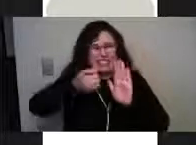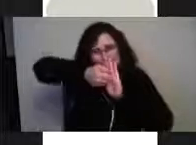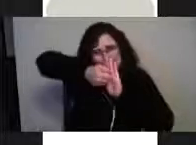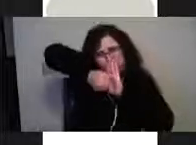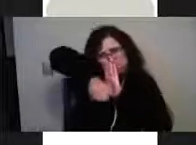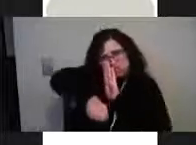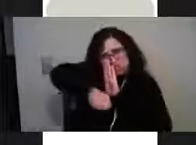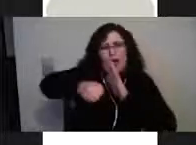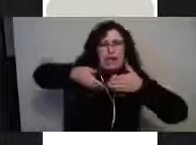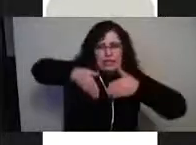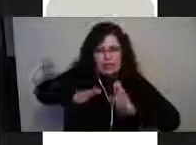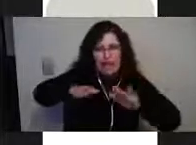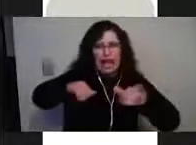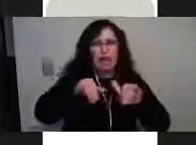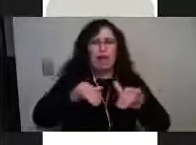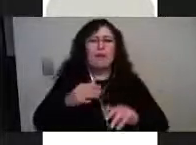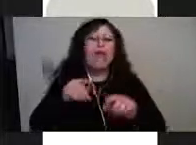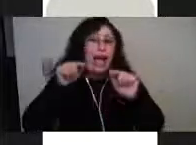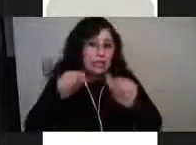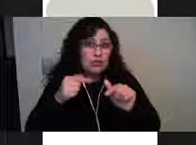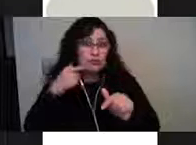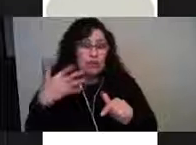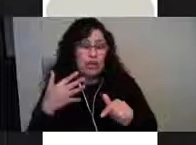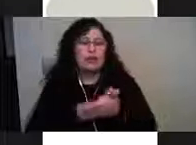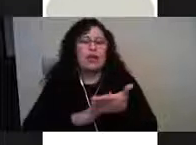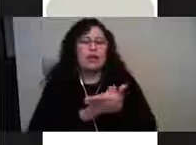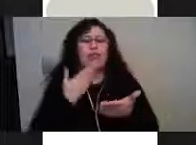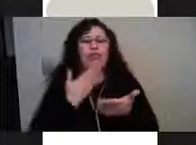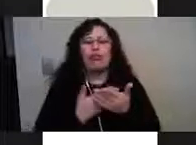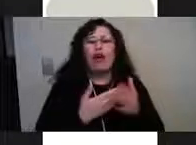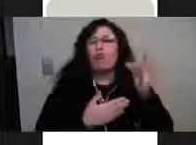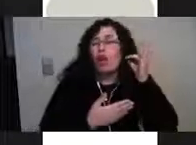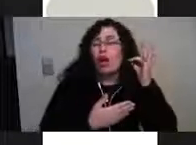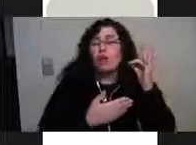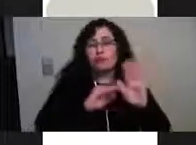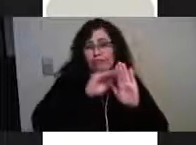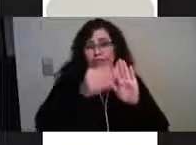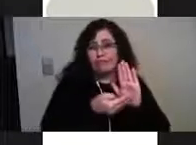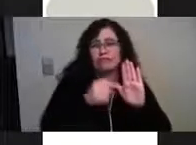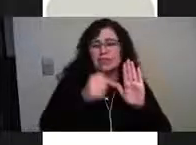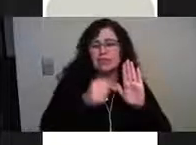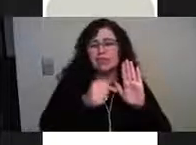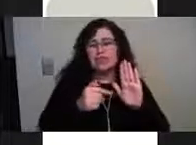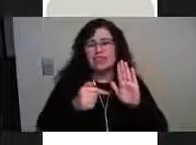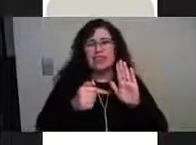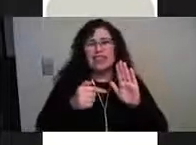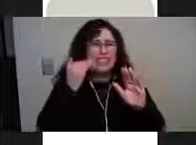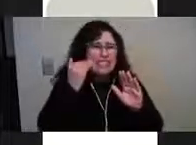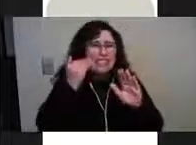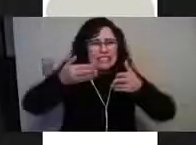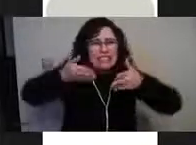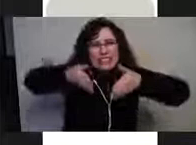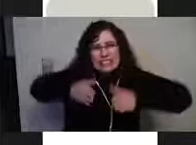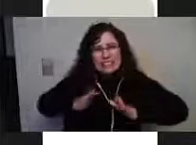es recomendable cuando, y se prefiere, ¿cierto? Cuando una mujer está embarazada y que el parto sea una